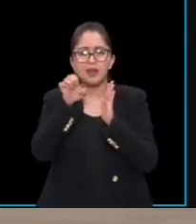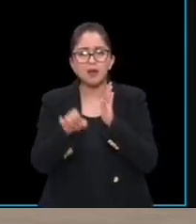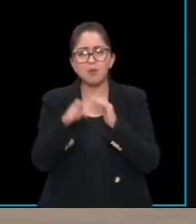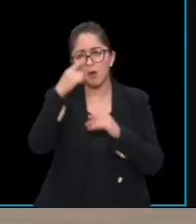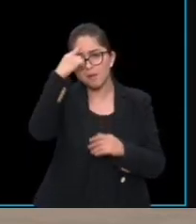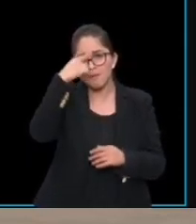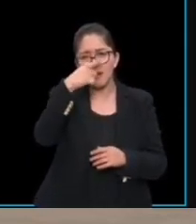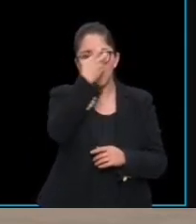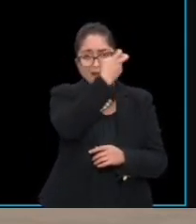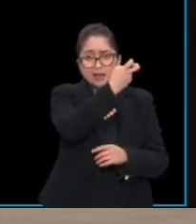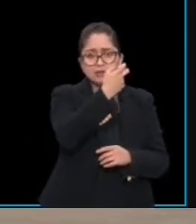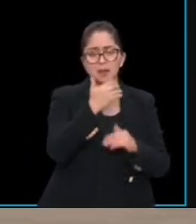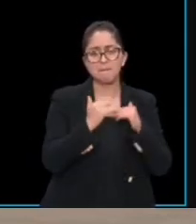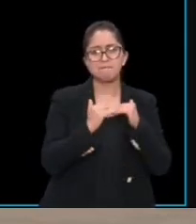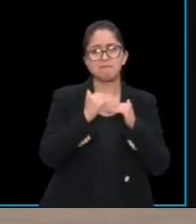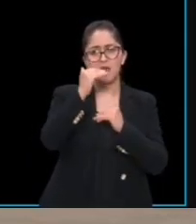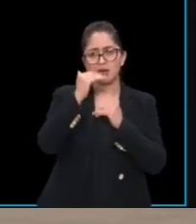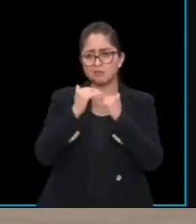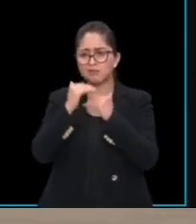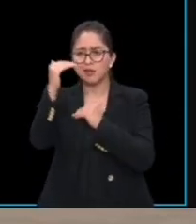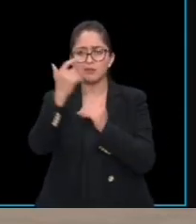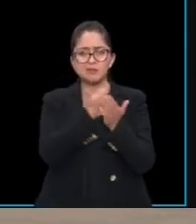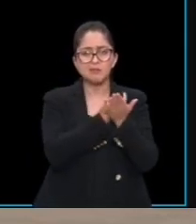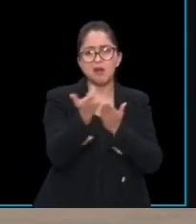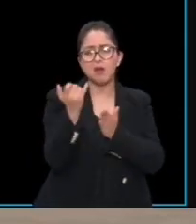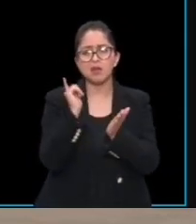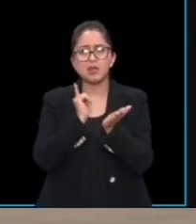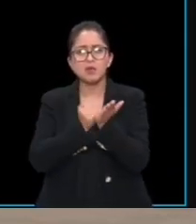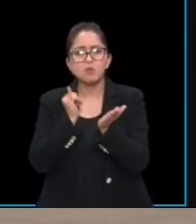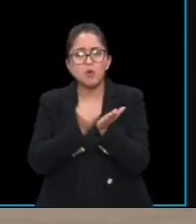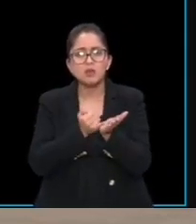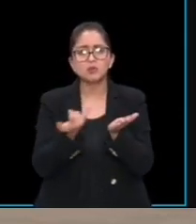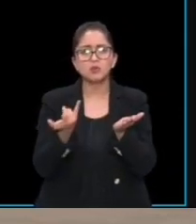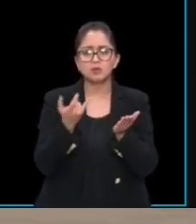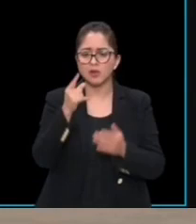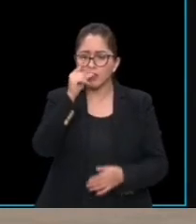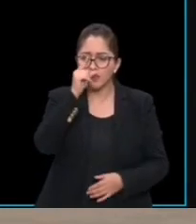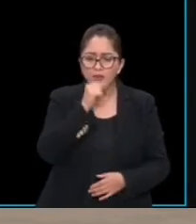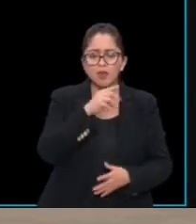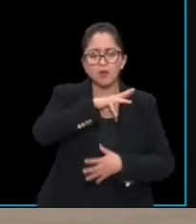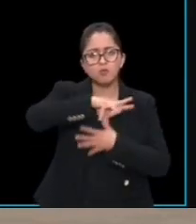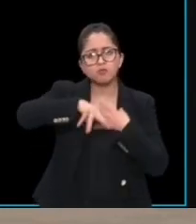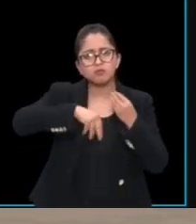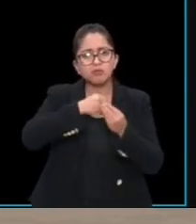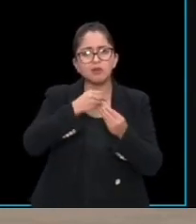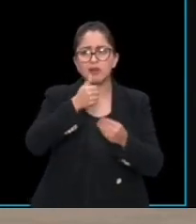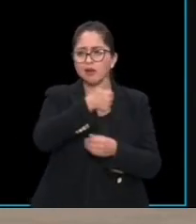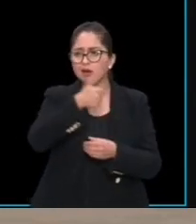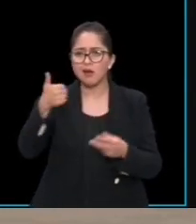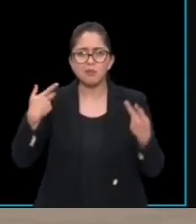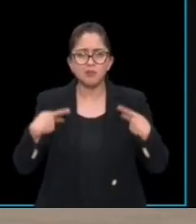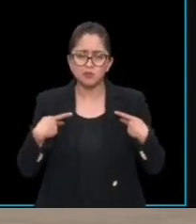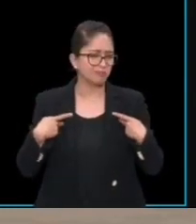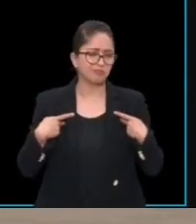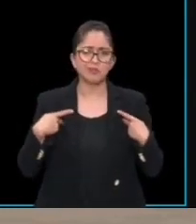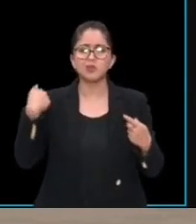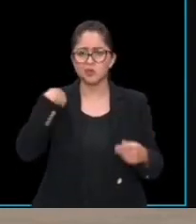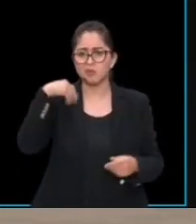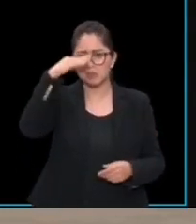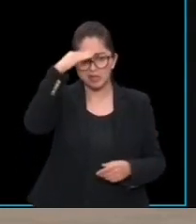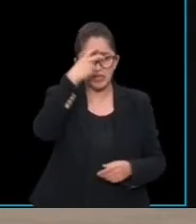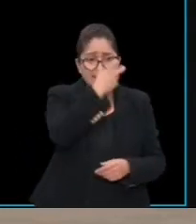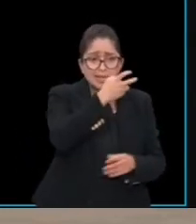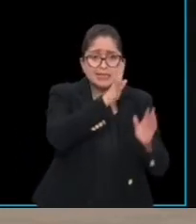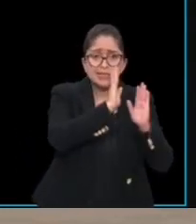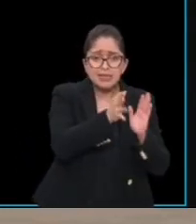este punto donde ya los aumentos que existen a los impuestos ya no generarían ningún tipo de cambio en el comportamiento, yo creo que eso ya se ha medido y no hay